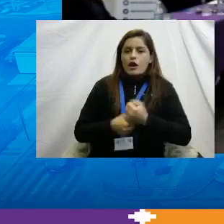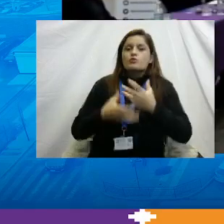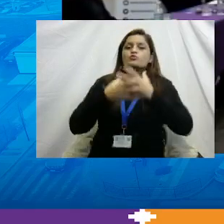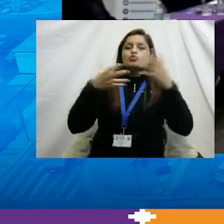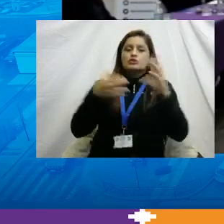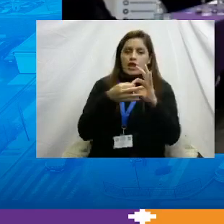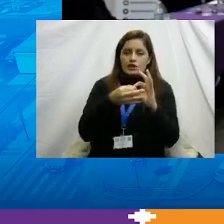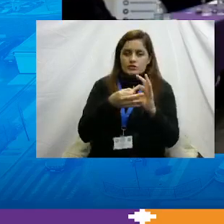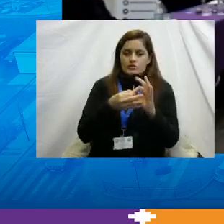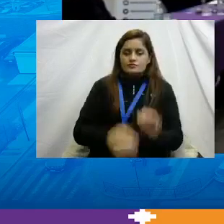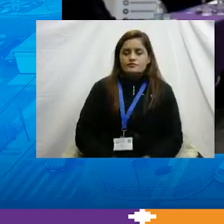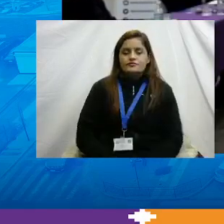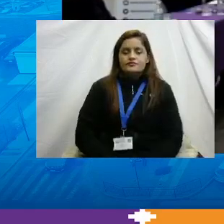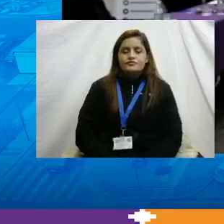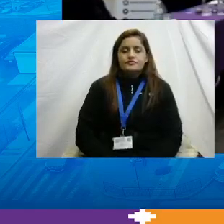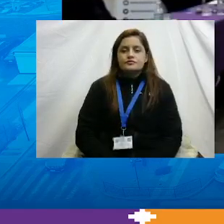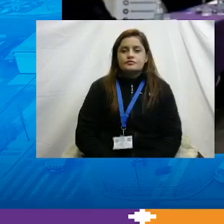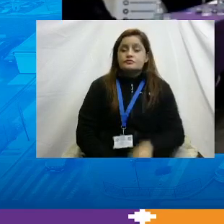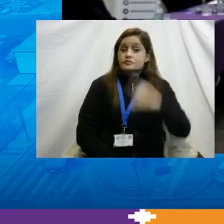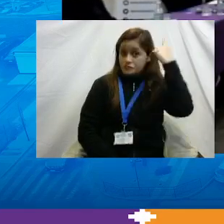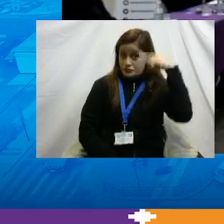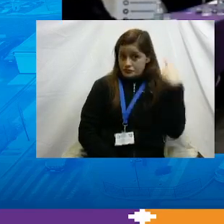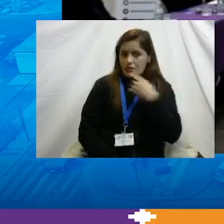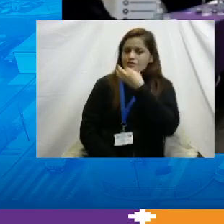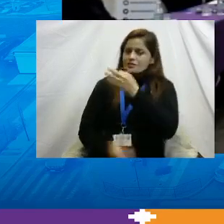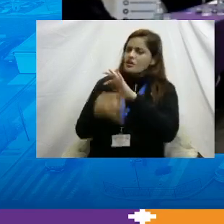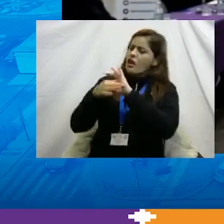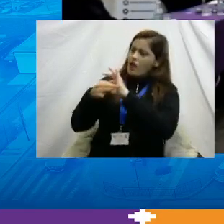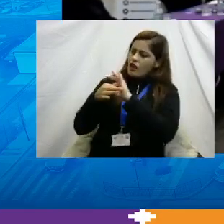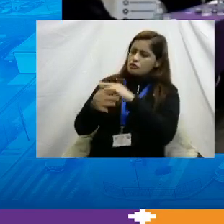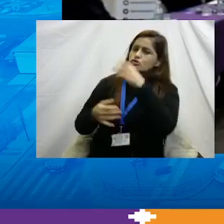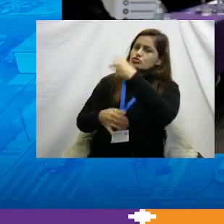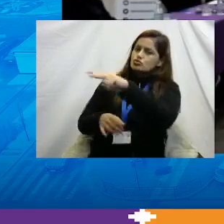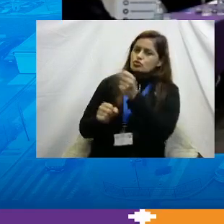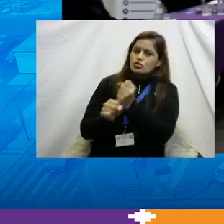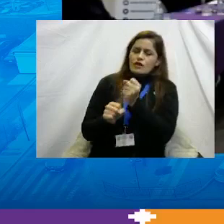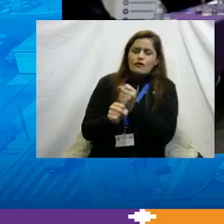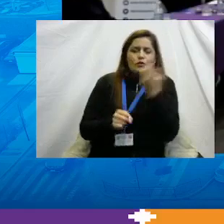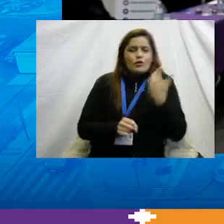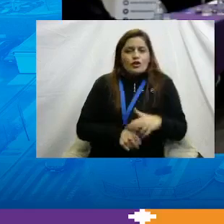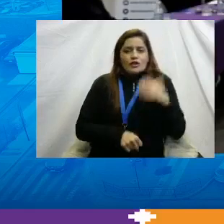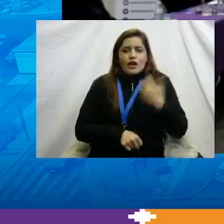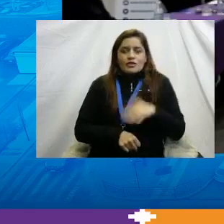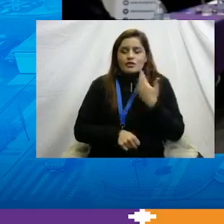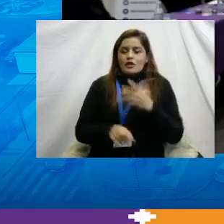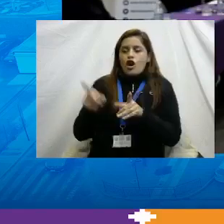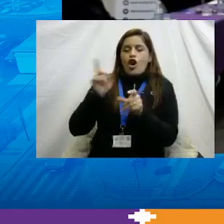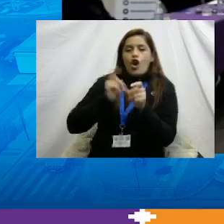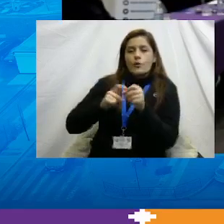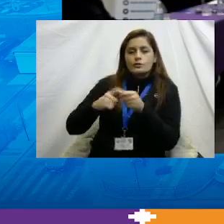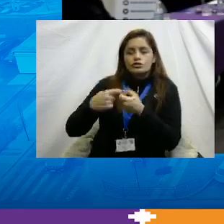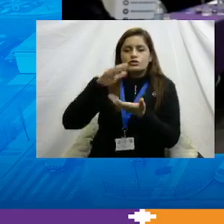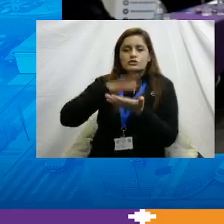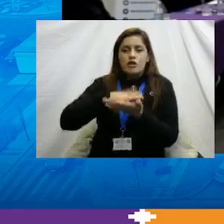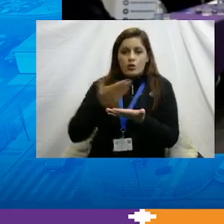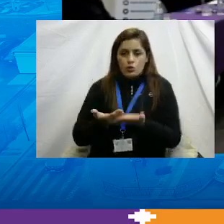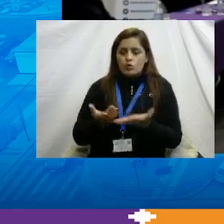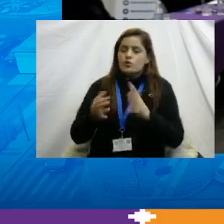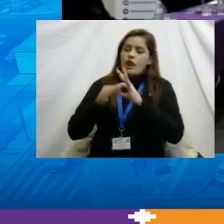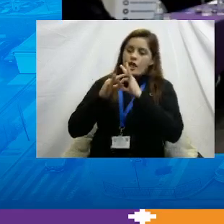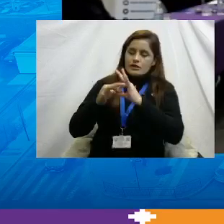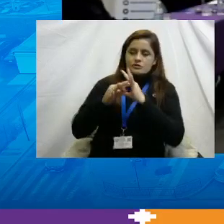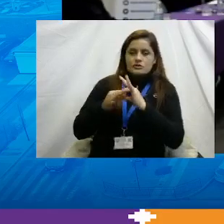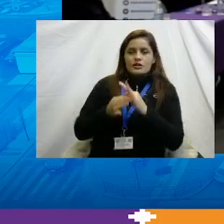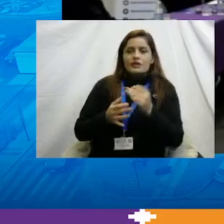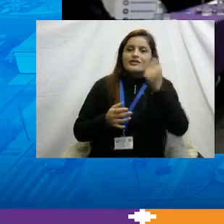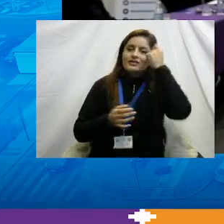gracias. Gracias, concejal. Un trabajo súper importante en la Comisión de Salud, que